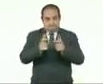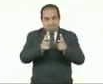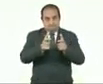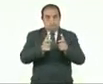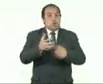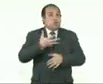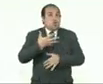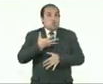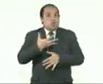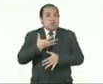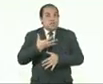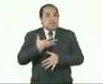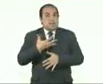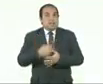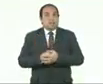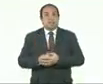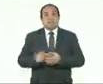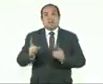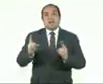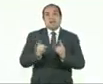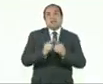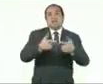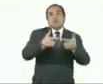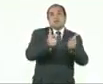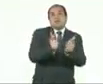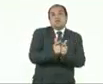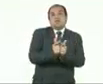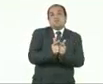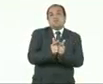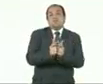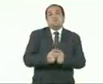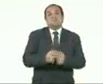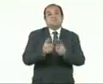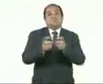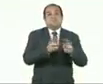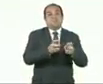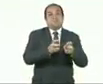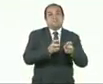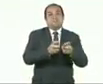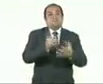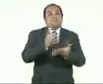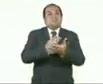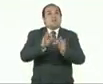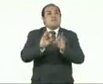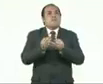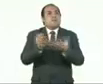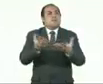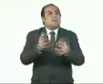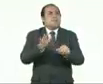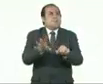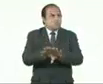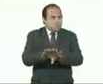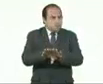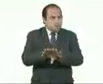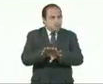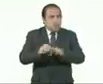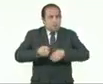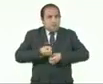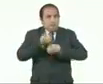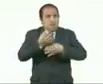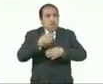qué acercarse a un grupo delictivo. Y la única manera de hacerlo, pues, es ofreciéndole